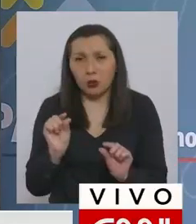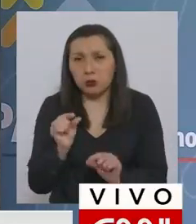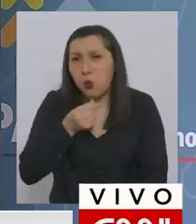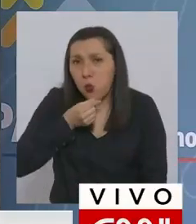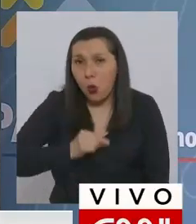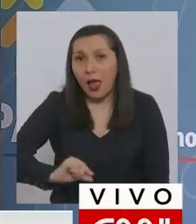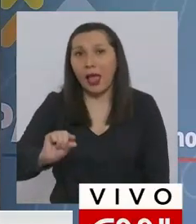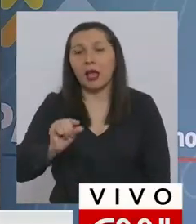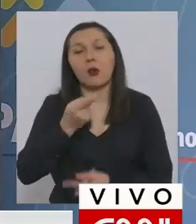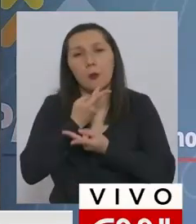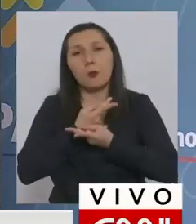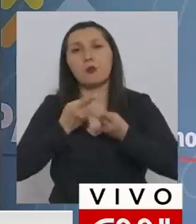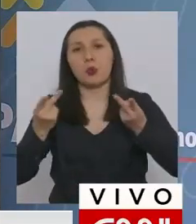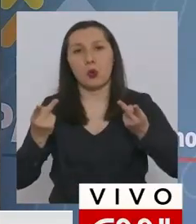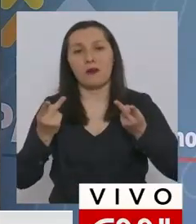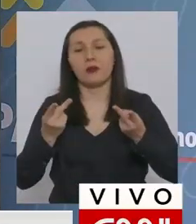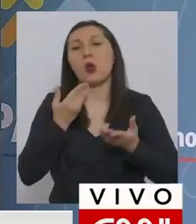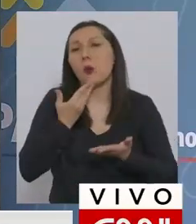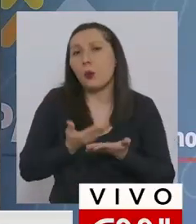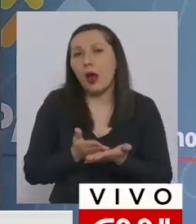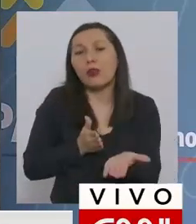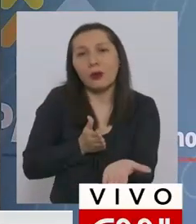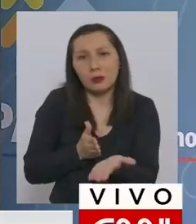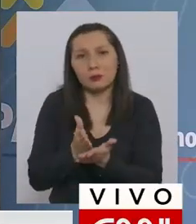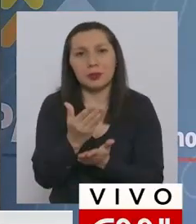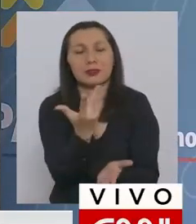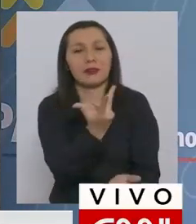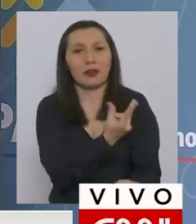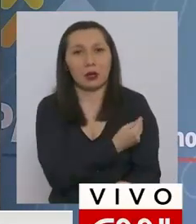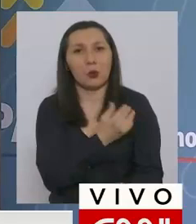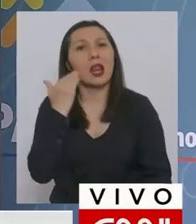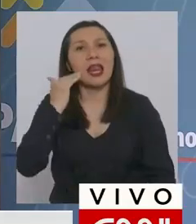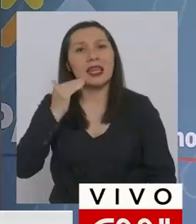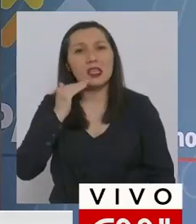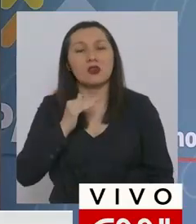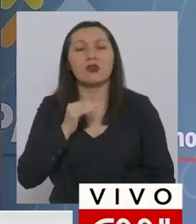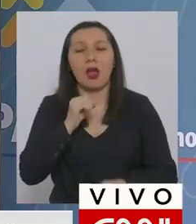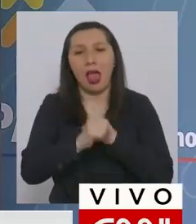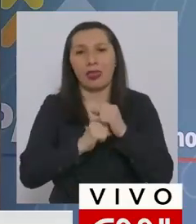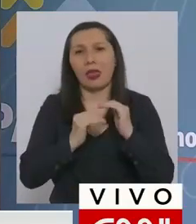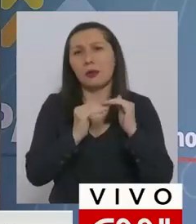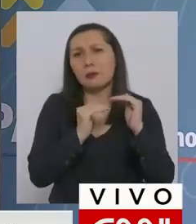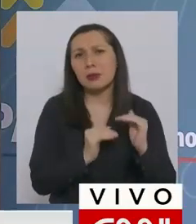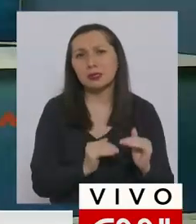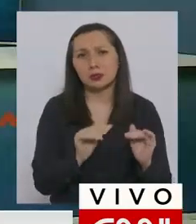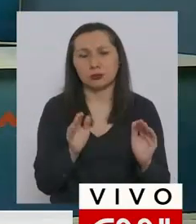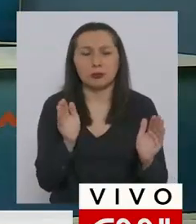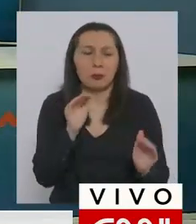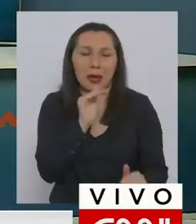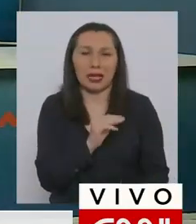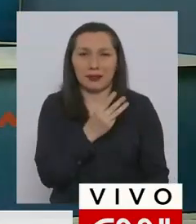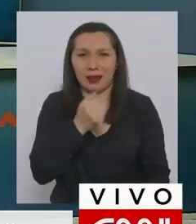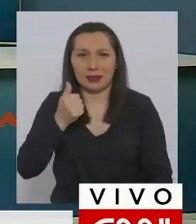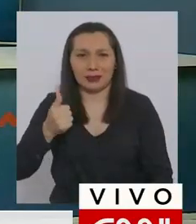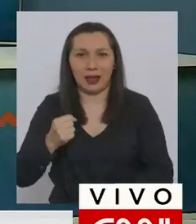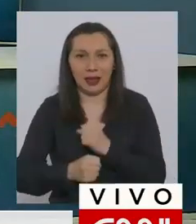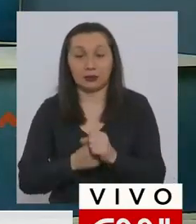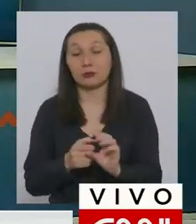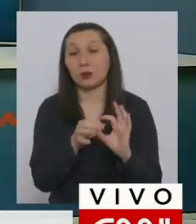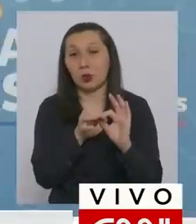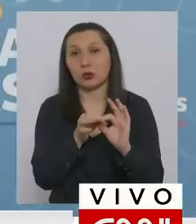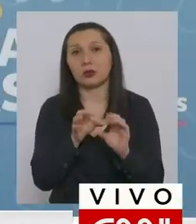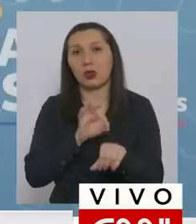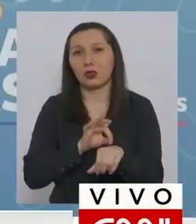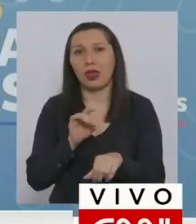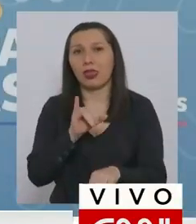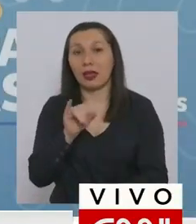de la coordinación o la logística, básicamente? Bueno, las vacunas nosotros las ya estamos teniendo disponibles. Van a seguir llegando vacunas para